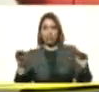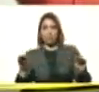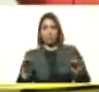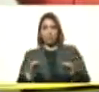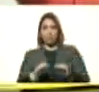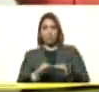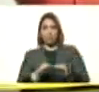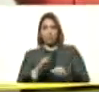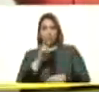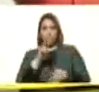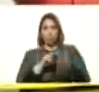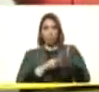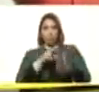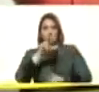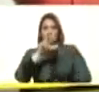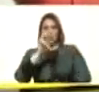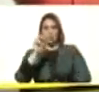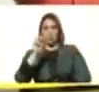del 2030